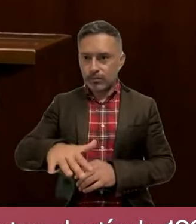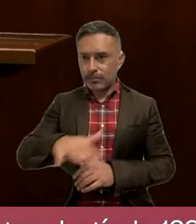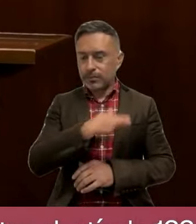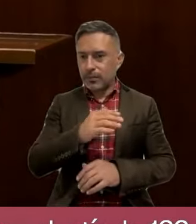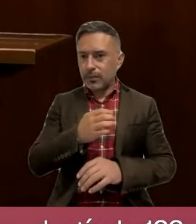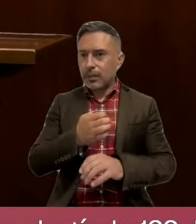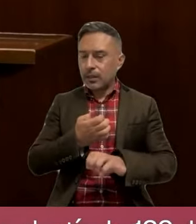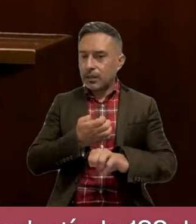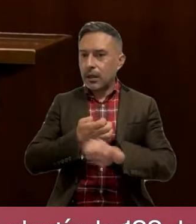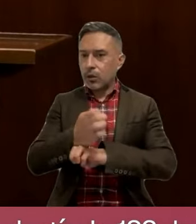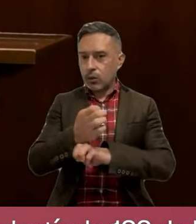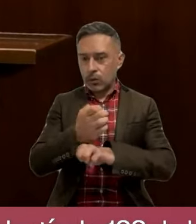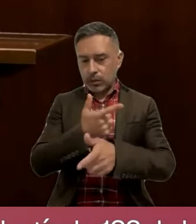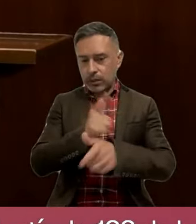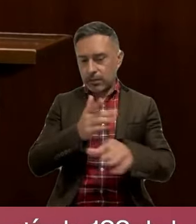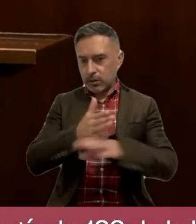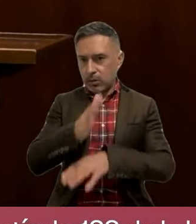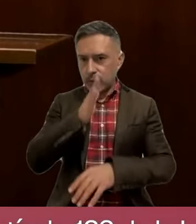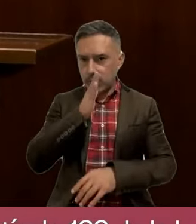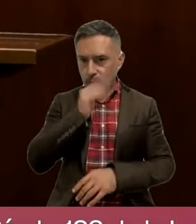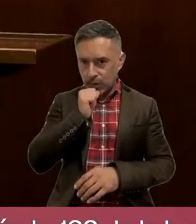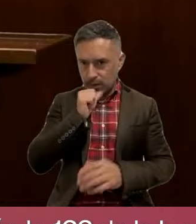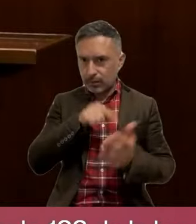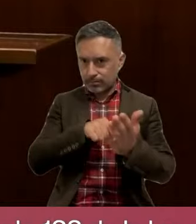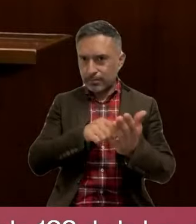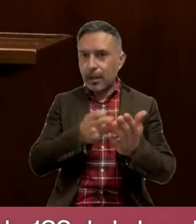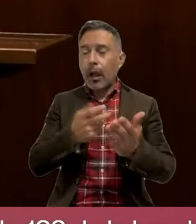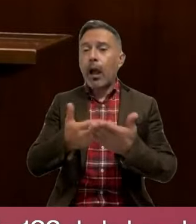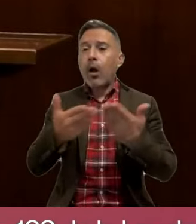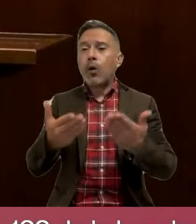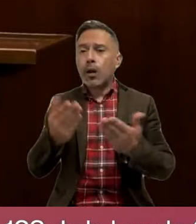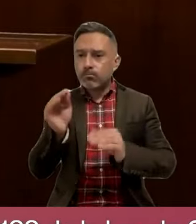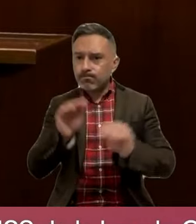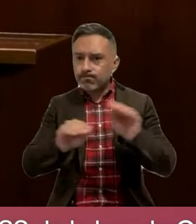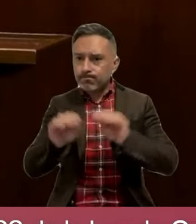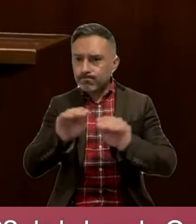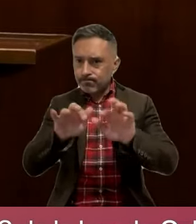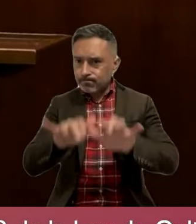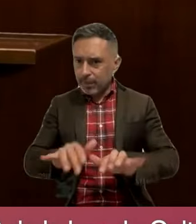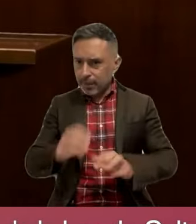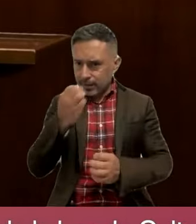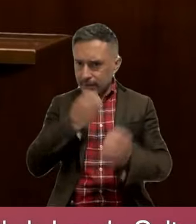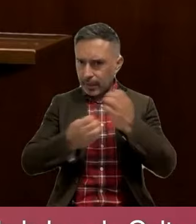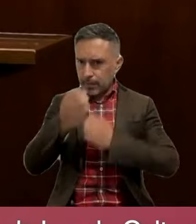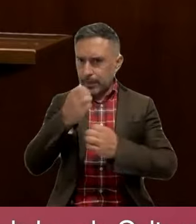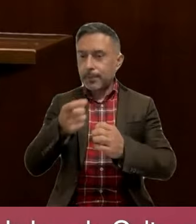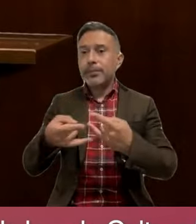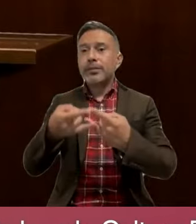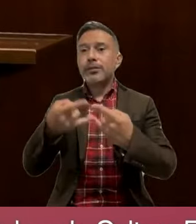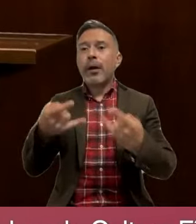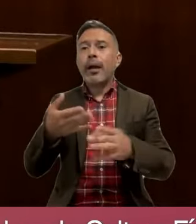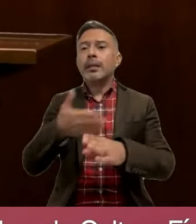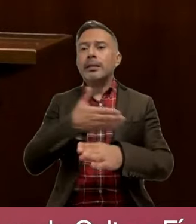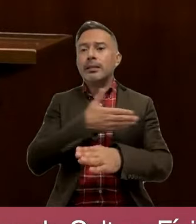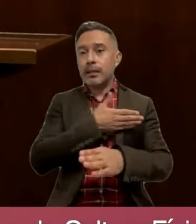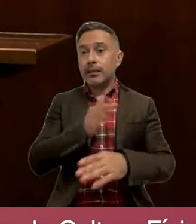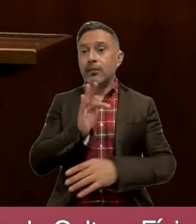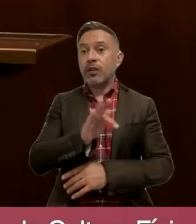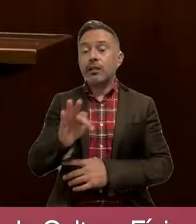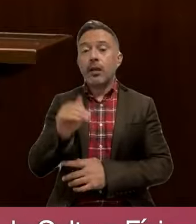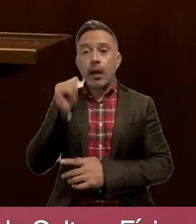Libre y Soberano de México. Emitir el siguiente dictamen. Antecedentes. El día 9 de abril